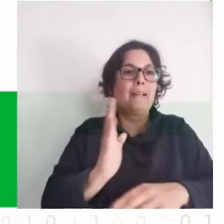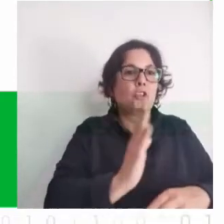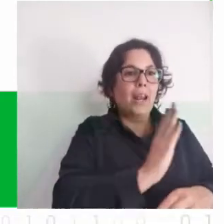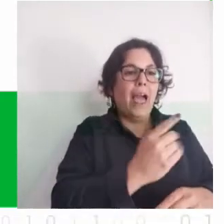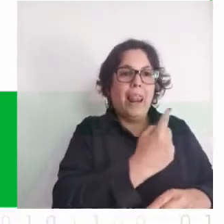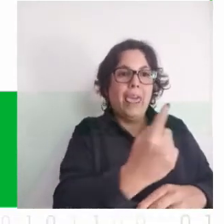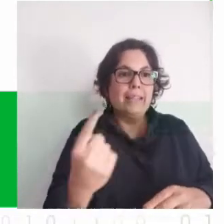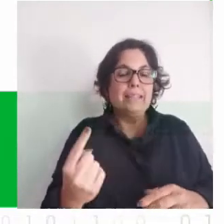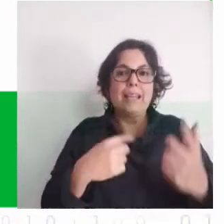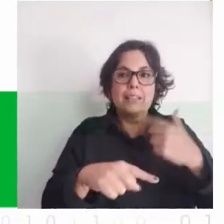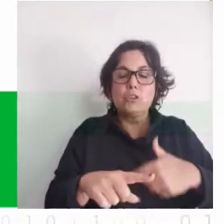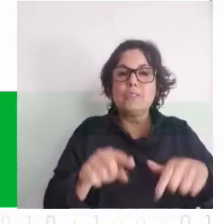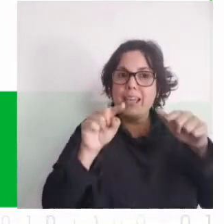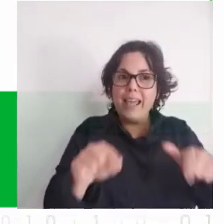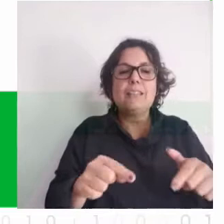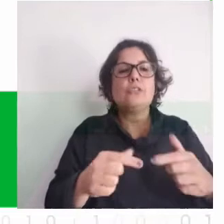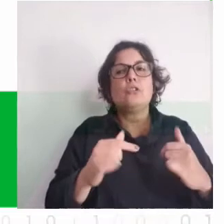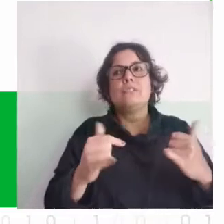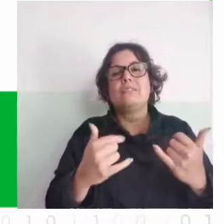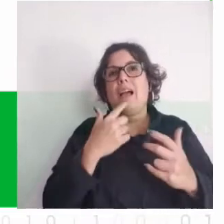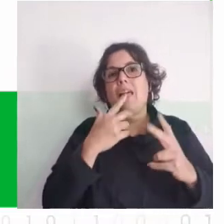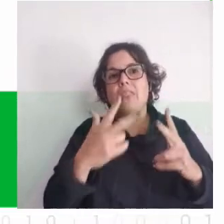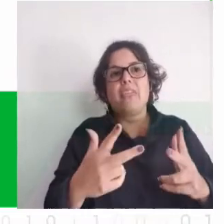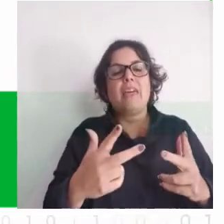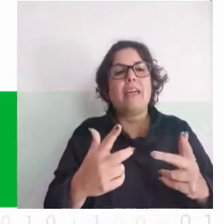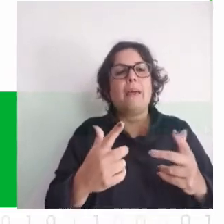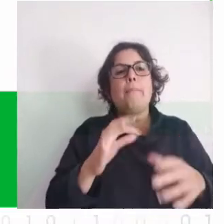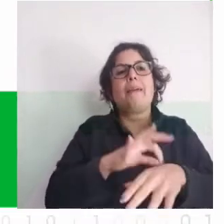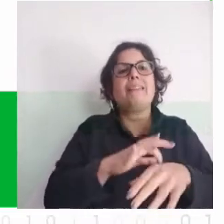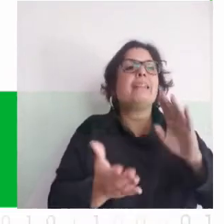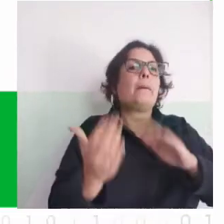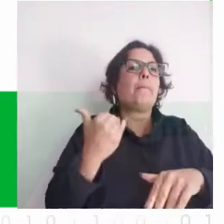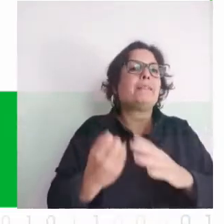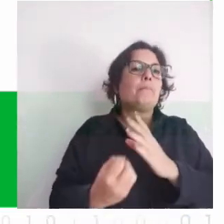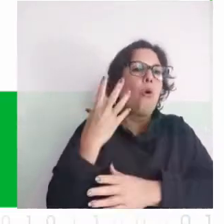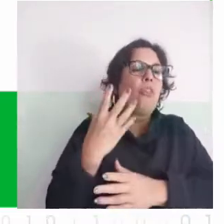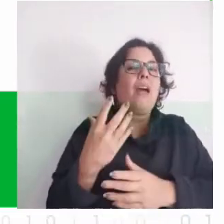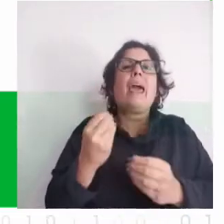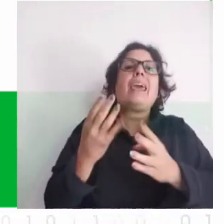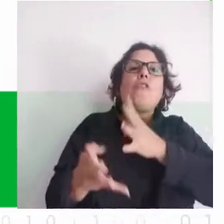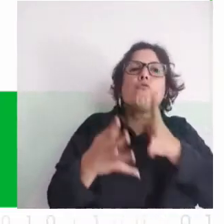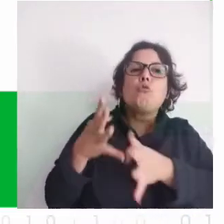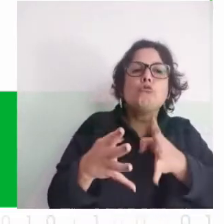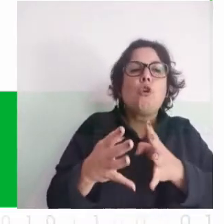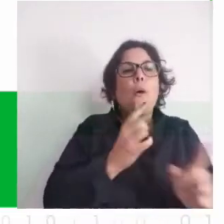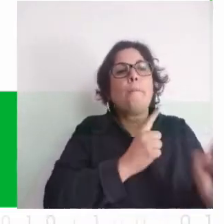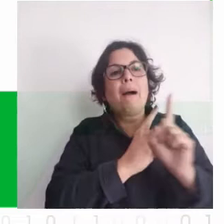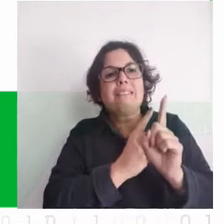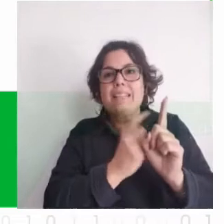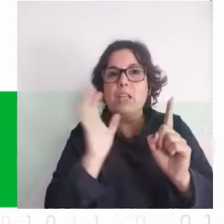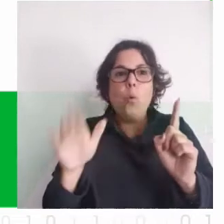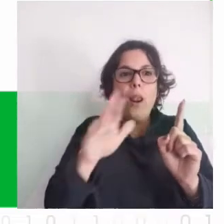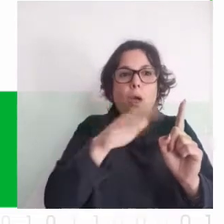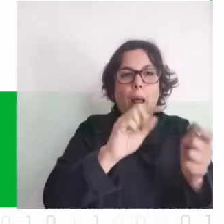que se indica en la medicina más moderna, viendo qué funcionó en pacientes que tenían esas mismas